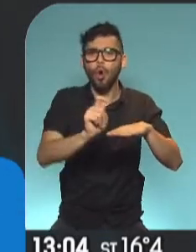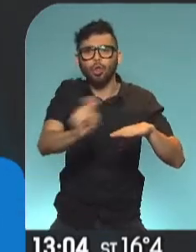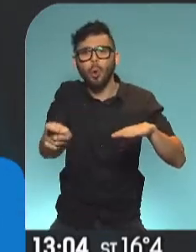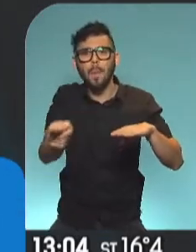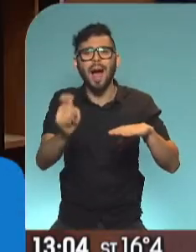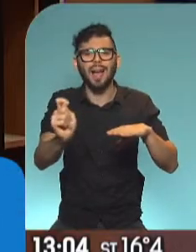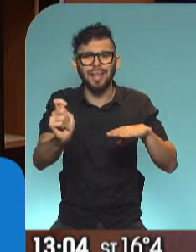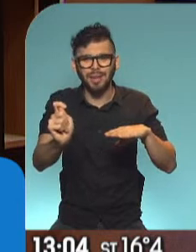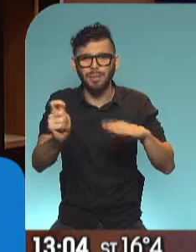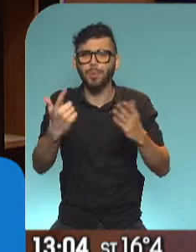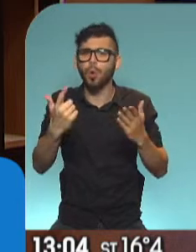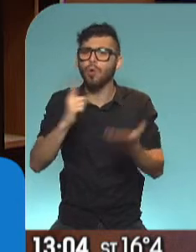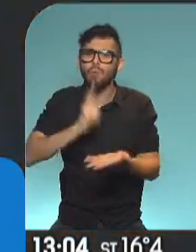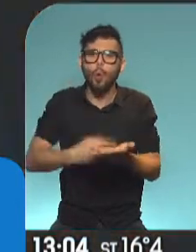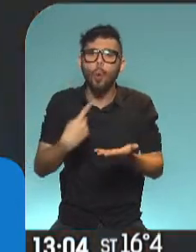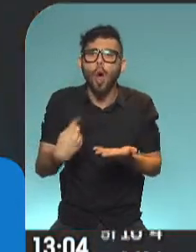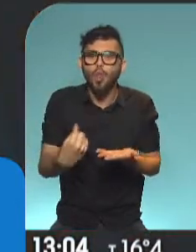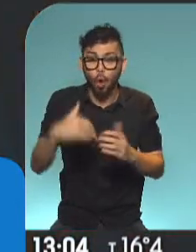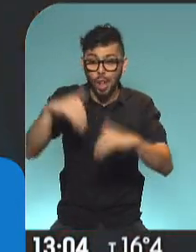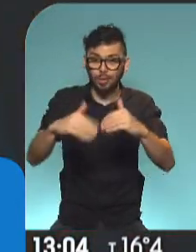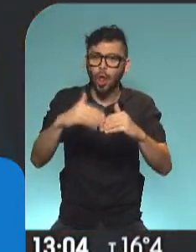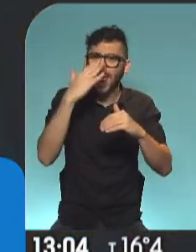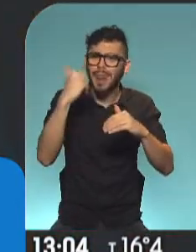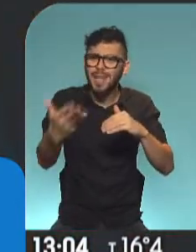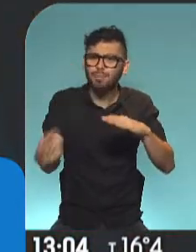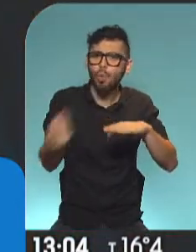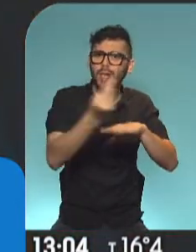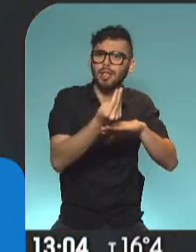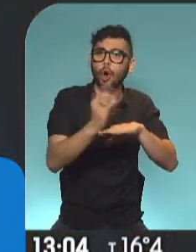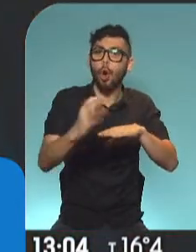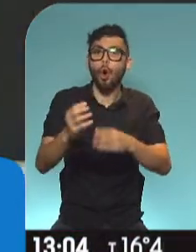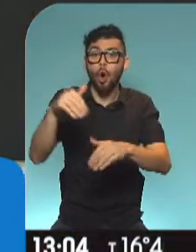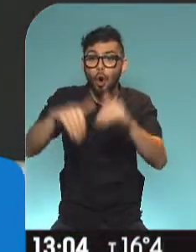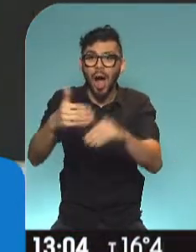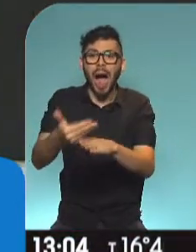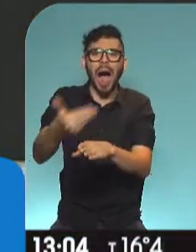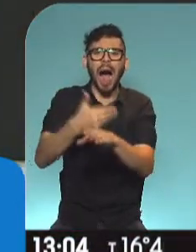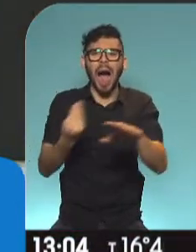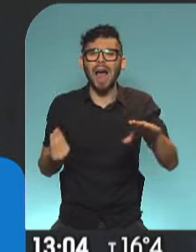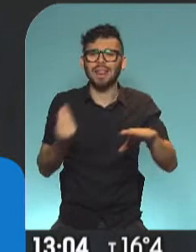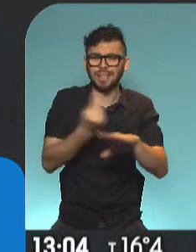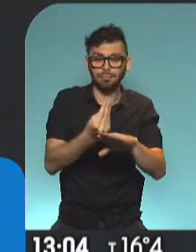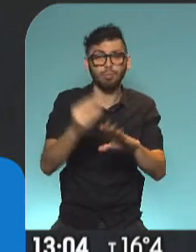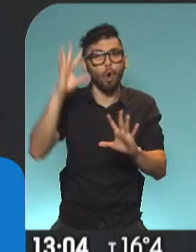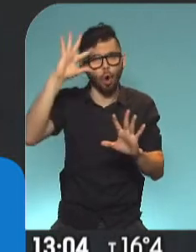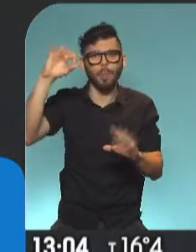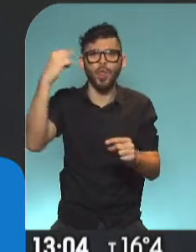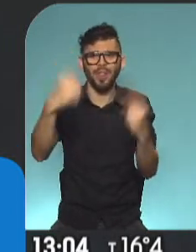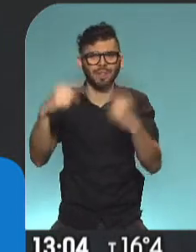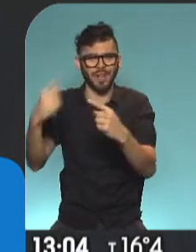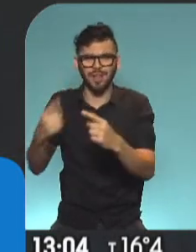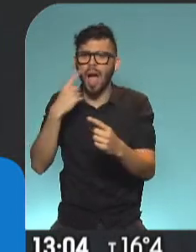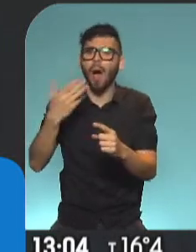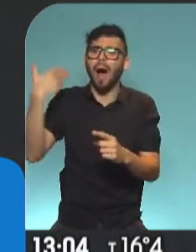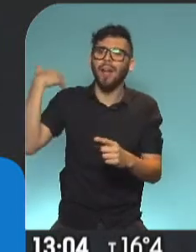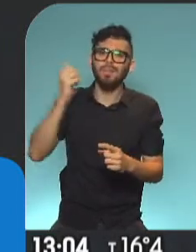decide esto? ¿Debe hacerse antes de las elecciones? ¿Debe hacerse posterior a las elecciones? Hay distintas opiniones, inclusive con respecto a los antecedentes. Vamos